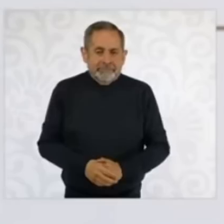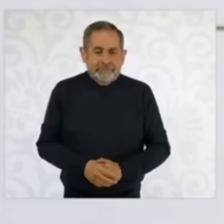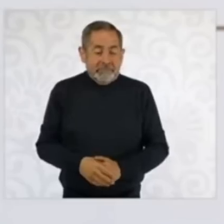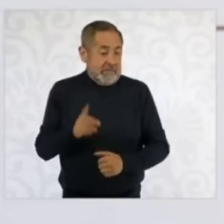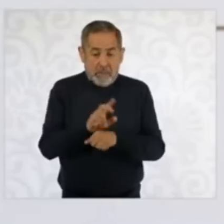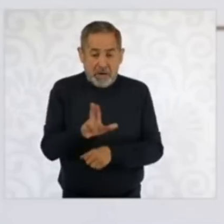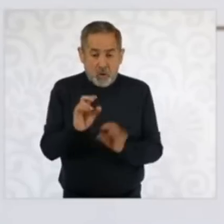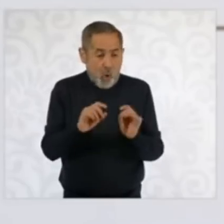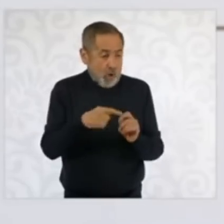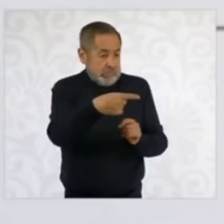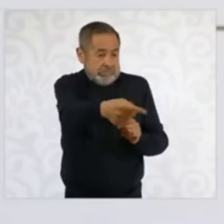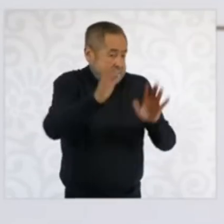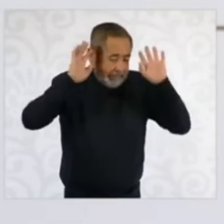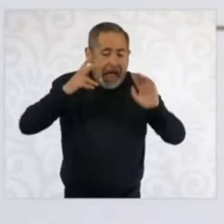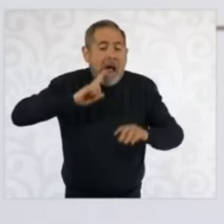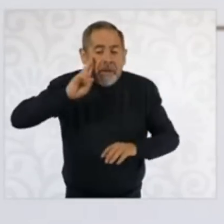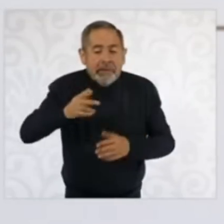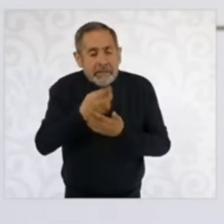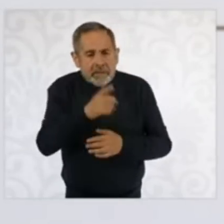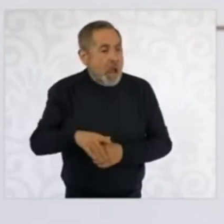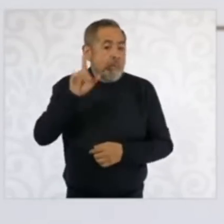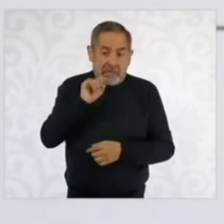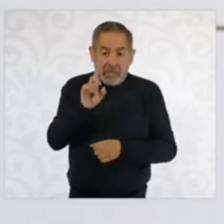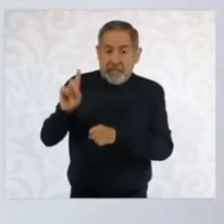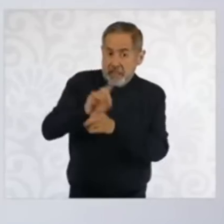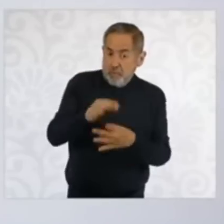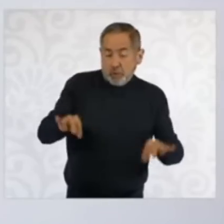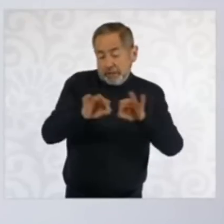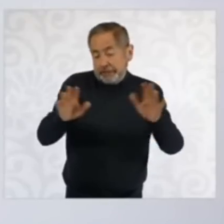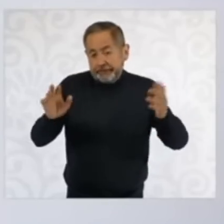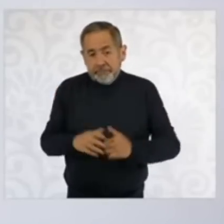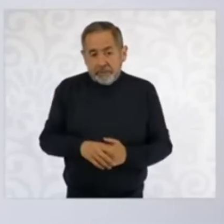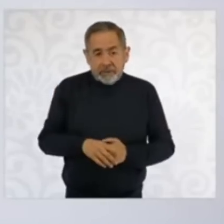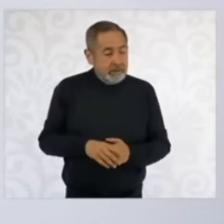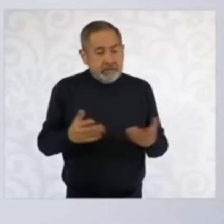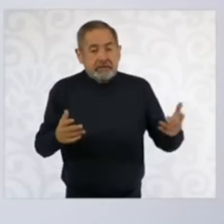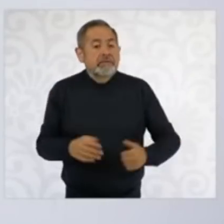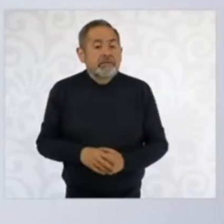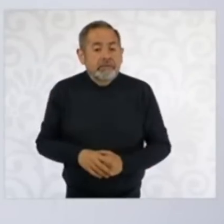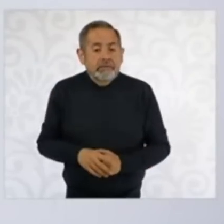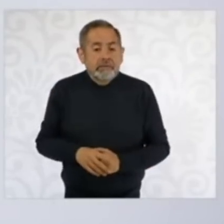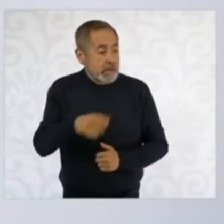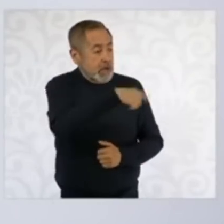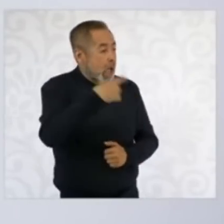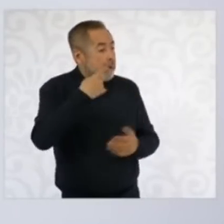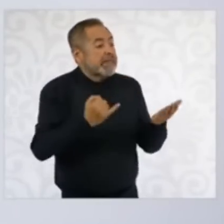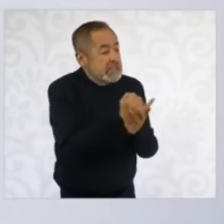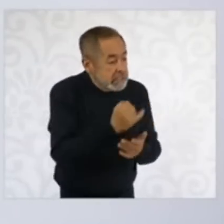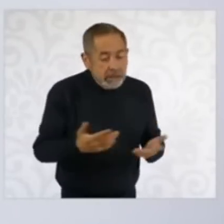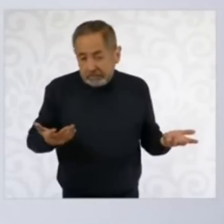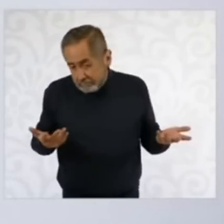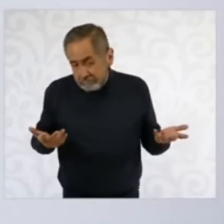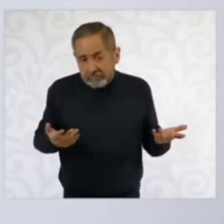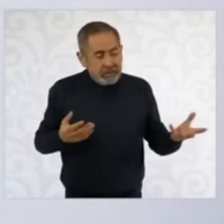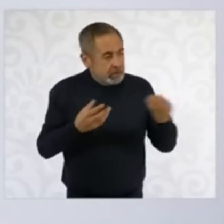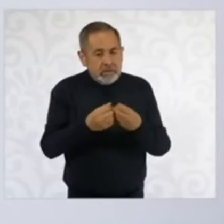martes o el día que vayan a votar. Mañana es un día importante, tanto para la decisión de la Corte, porque también